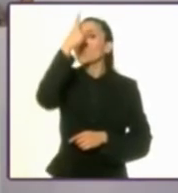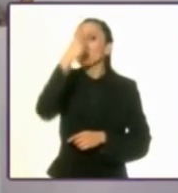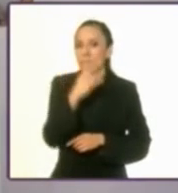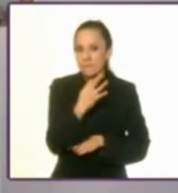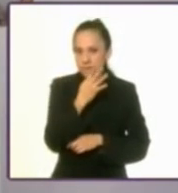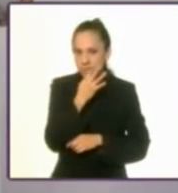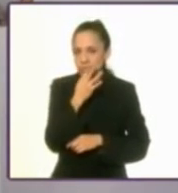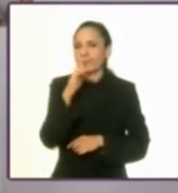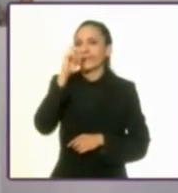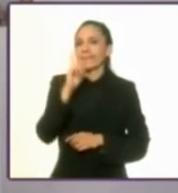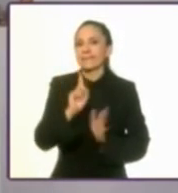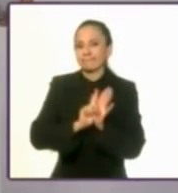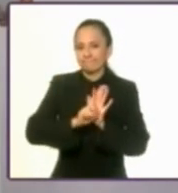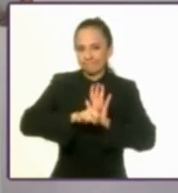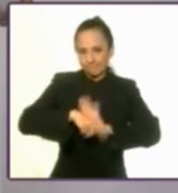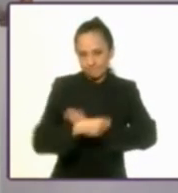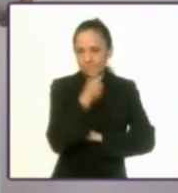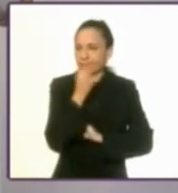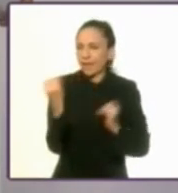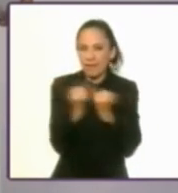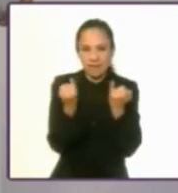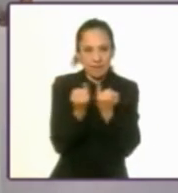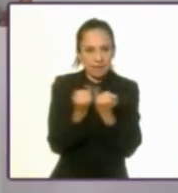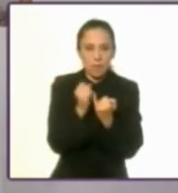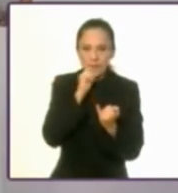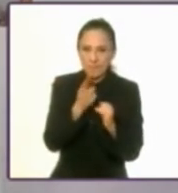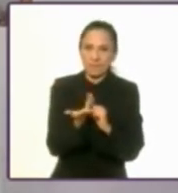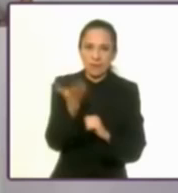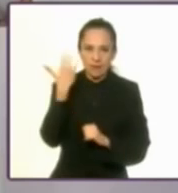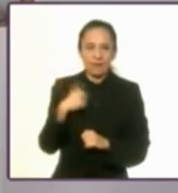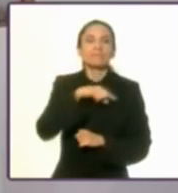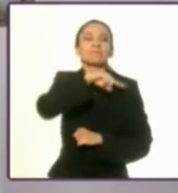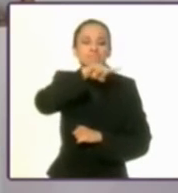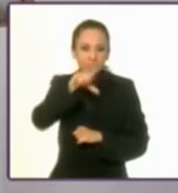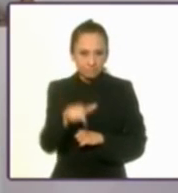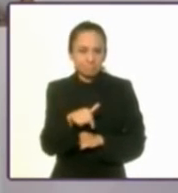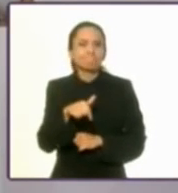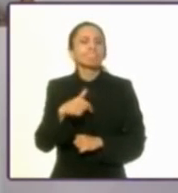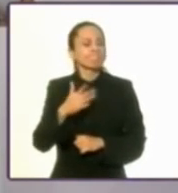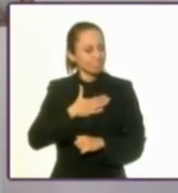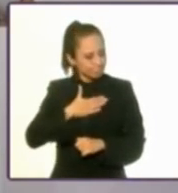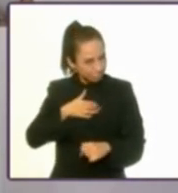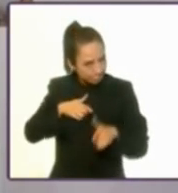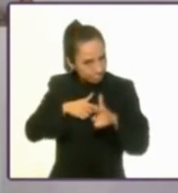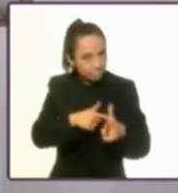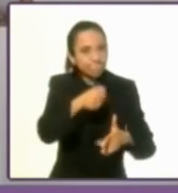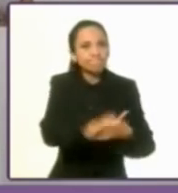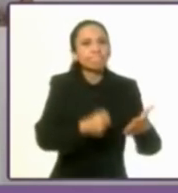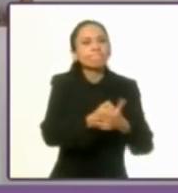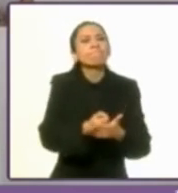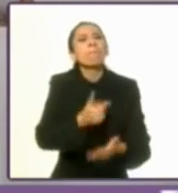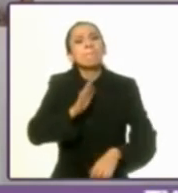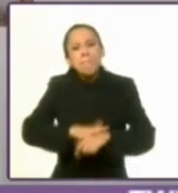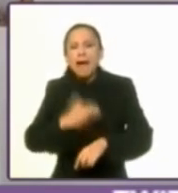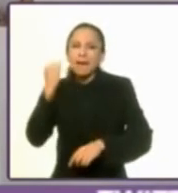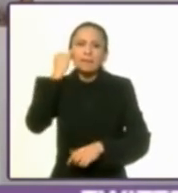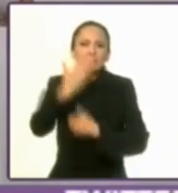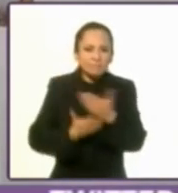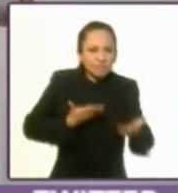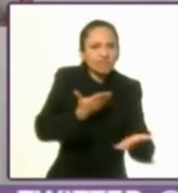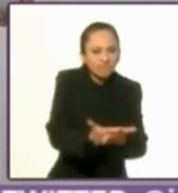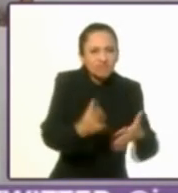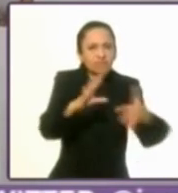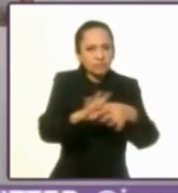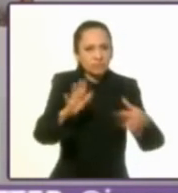que la vez pasada y de nuestro lado estaremos dando lata para que propongan más de lo que descalifiquen y para que puntualicen más